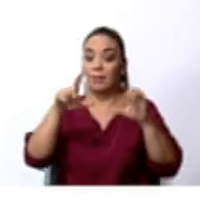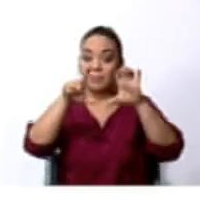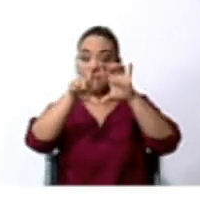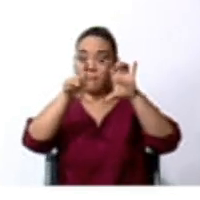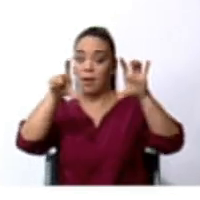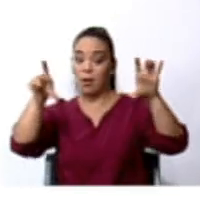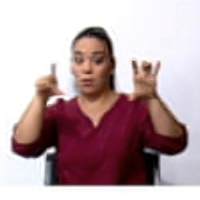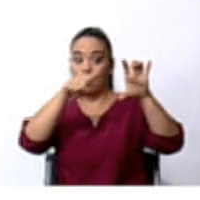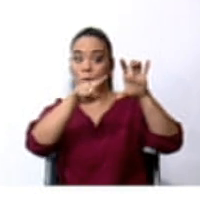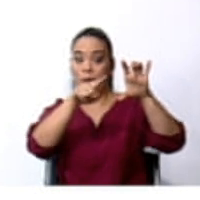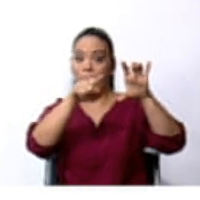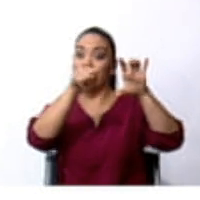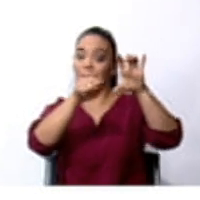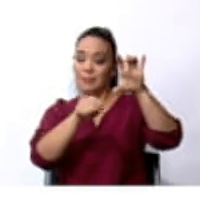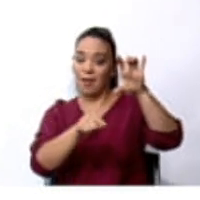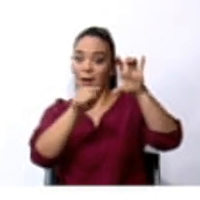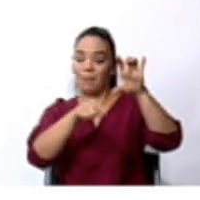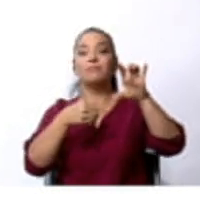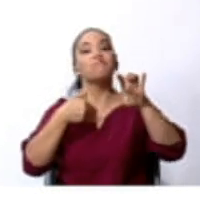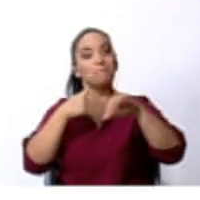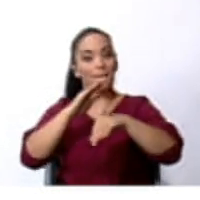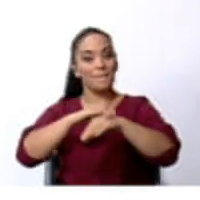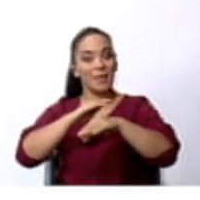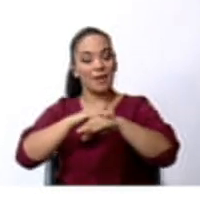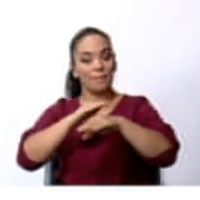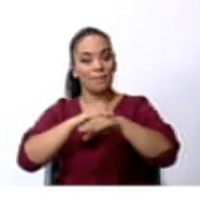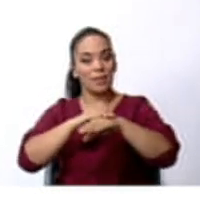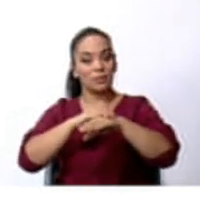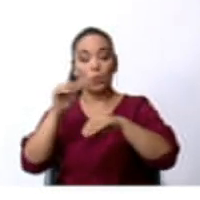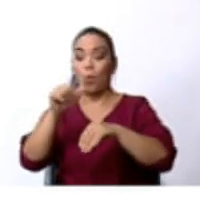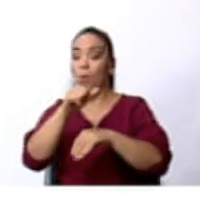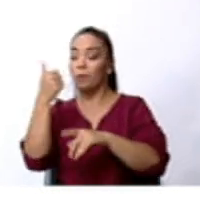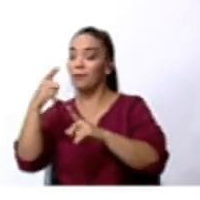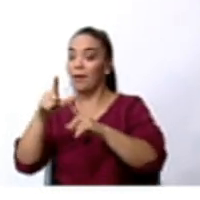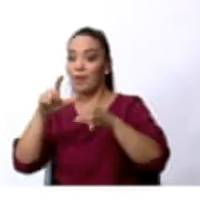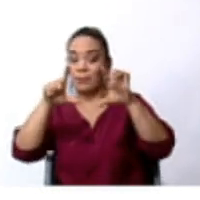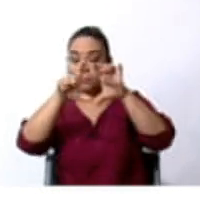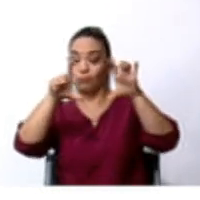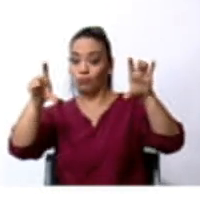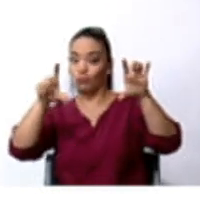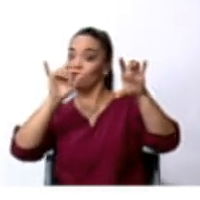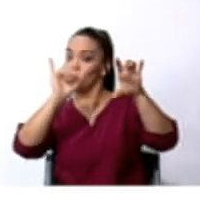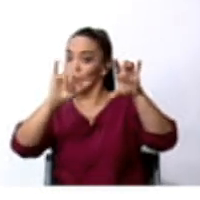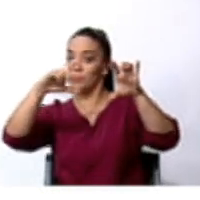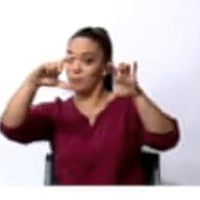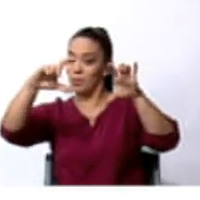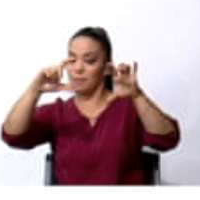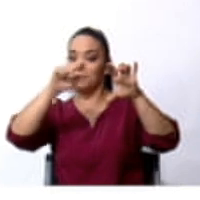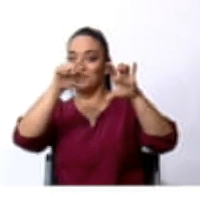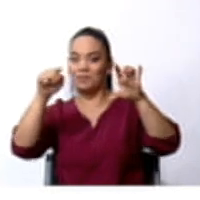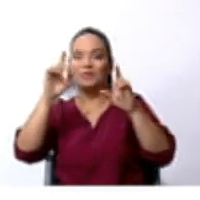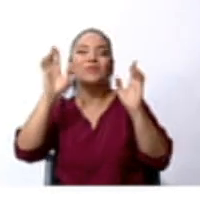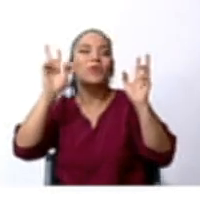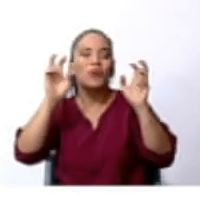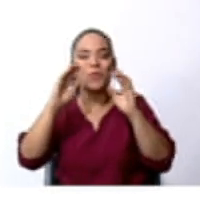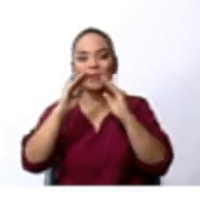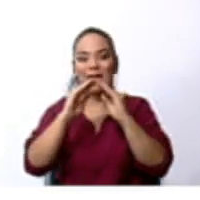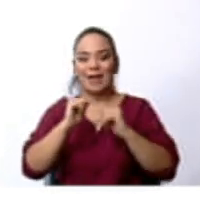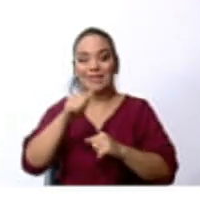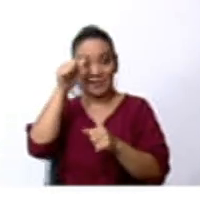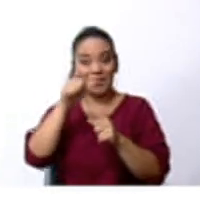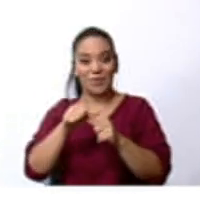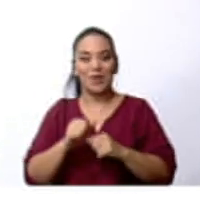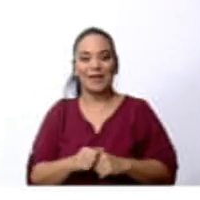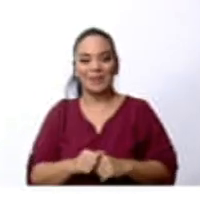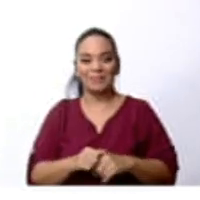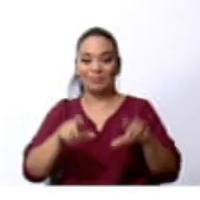renglón porque esas son las que tienen permiso y otras que quedan dentro de la casita, recuerdan, que era